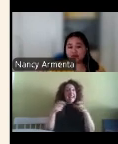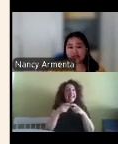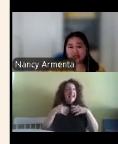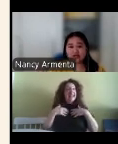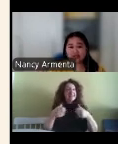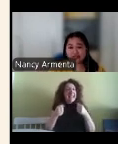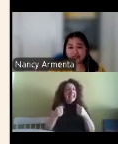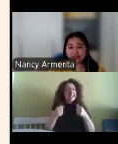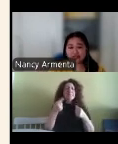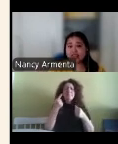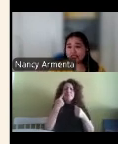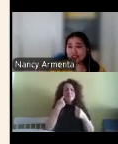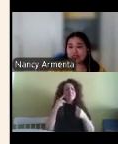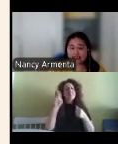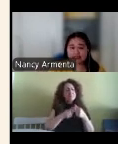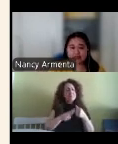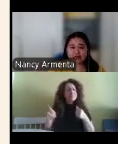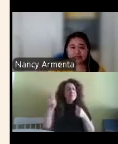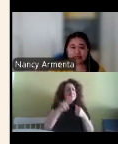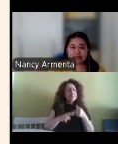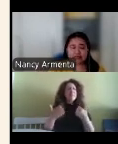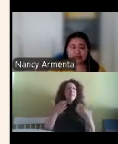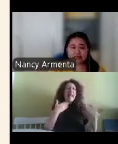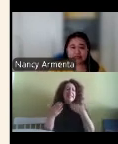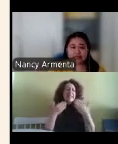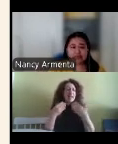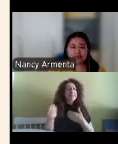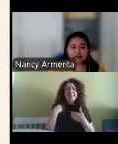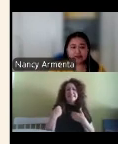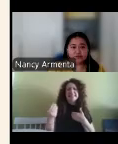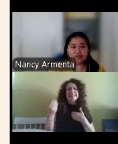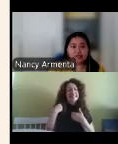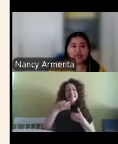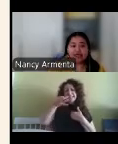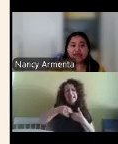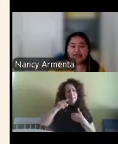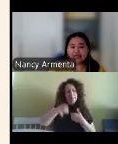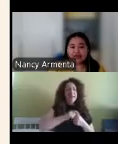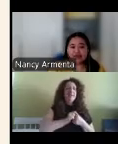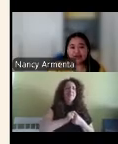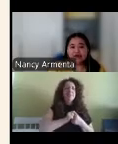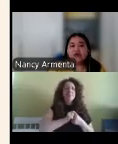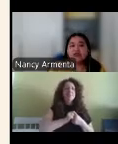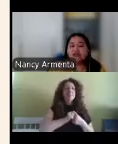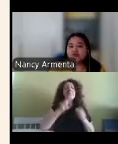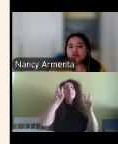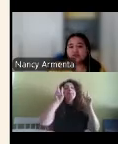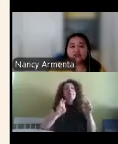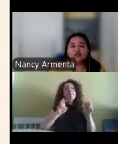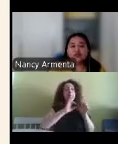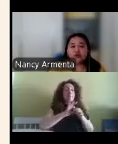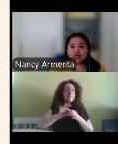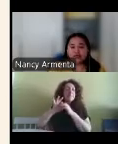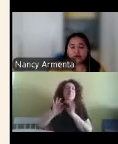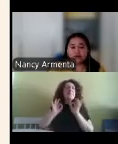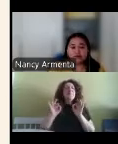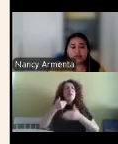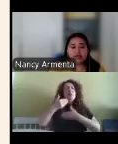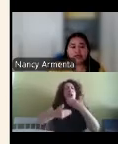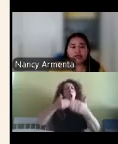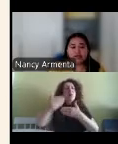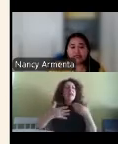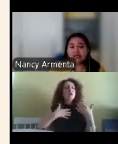fue recurrente en nuestras entrevistas y que sigue siendo en las entrevistas que estamos realizando. Y tiene que ver con estos procesos